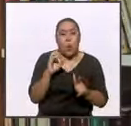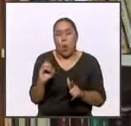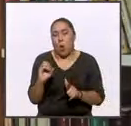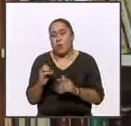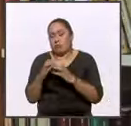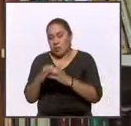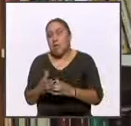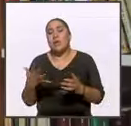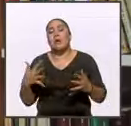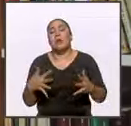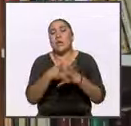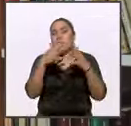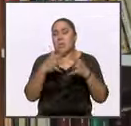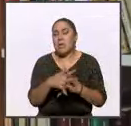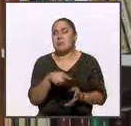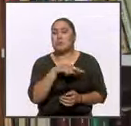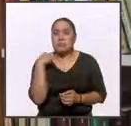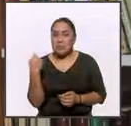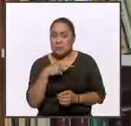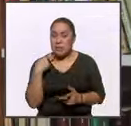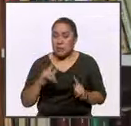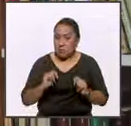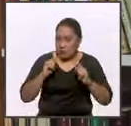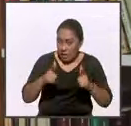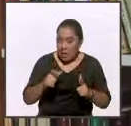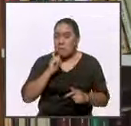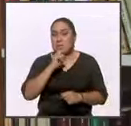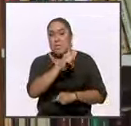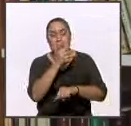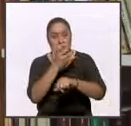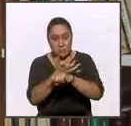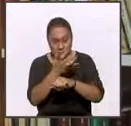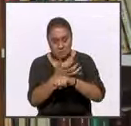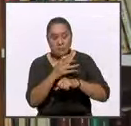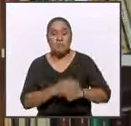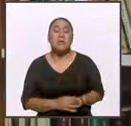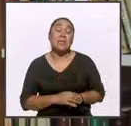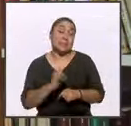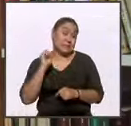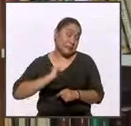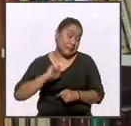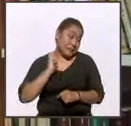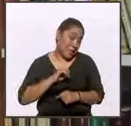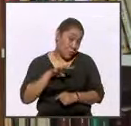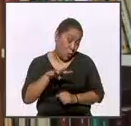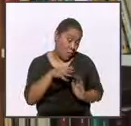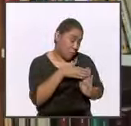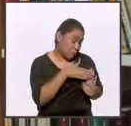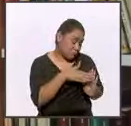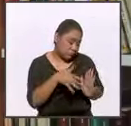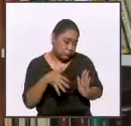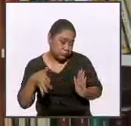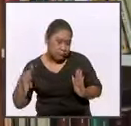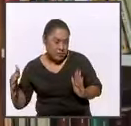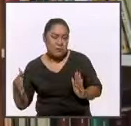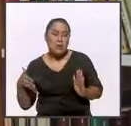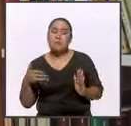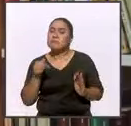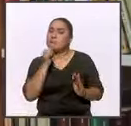dos guerras perdidas con Texas y con los Estados Unidos, el siglo XIX transcurrió sin que pudiera